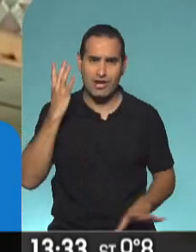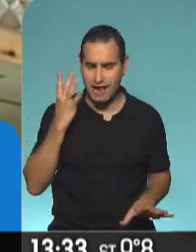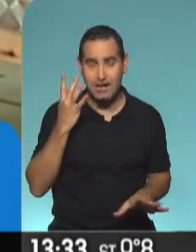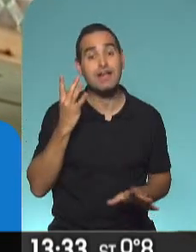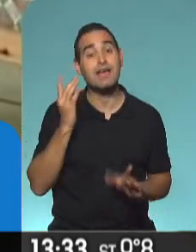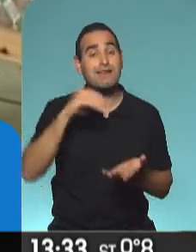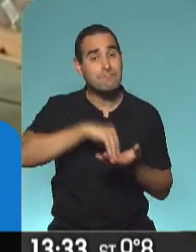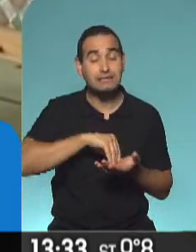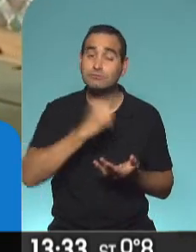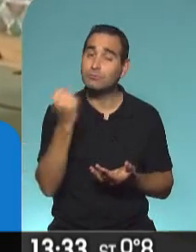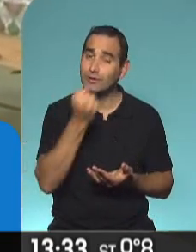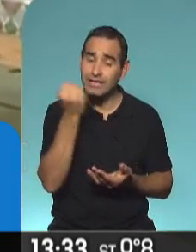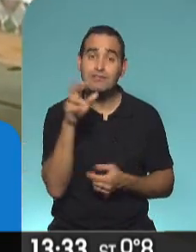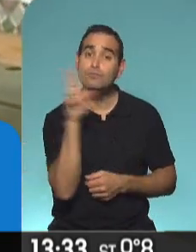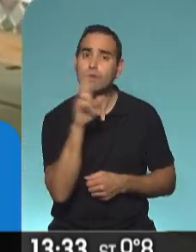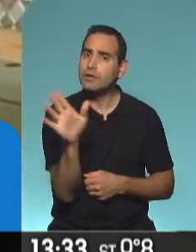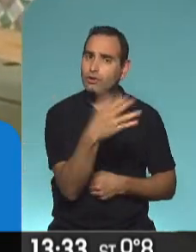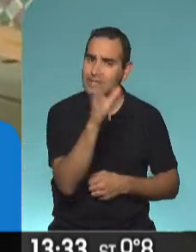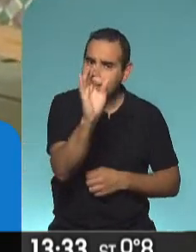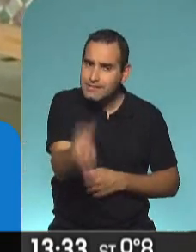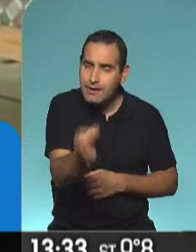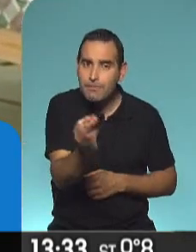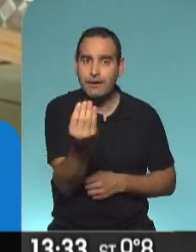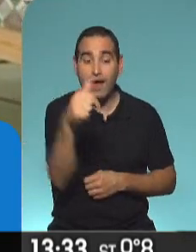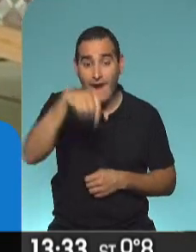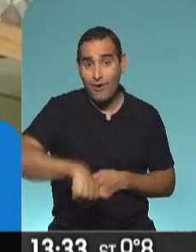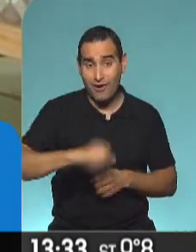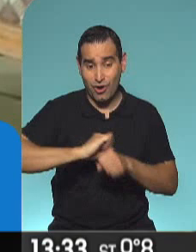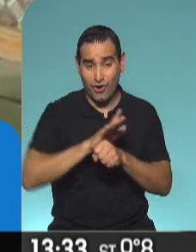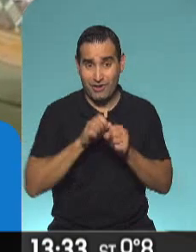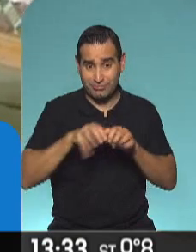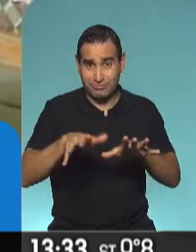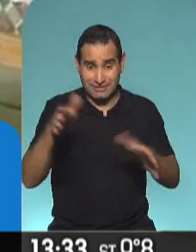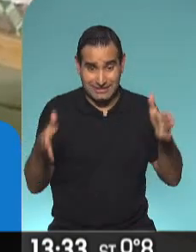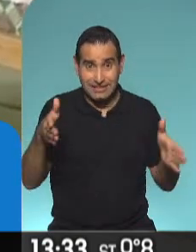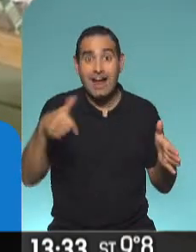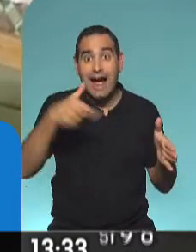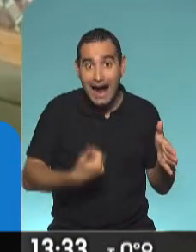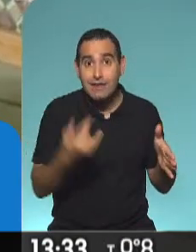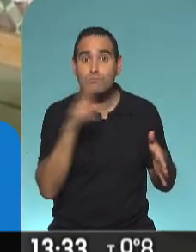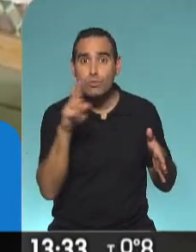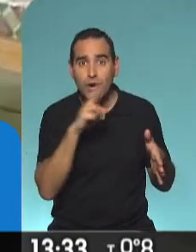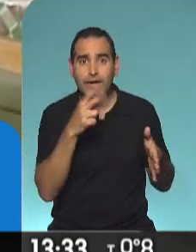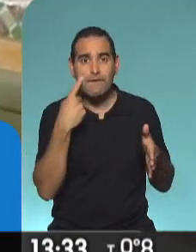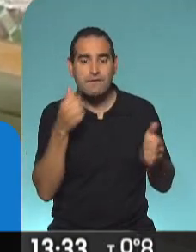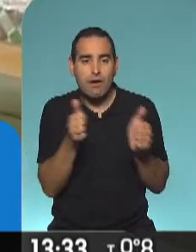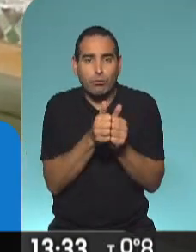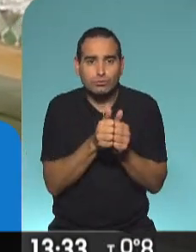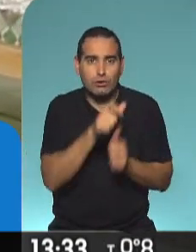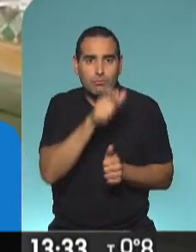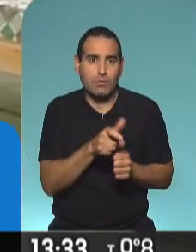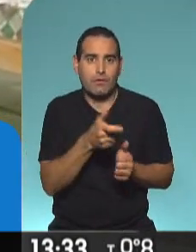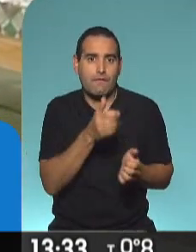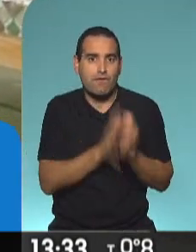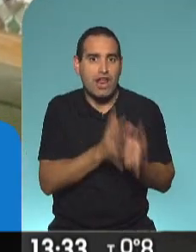algo que también es importante que todas las mujeres lo sepan, en el marco de esta pandemia quizás hay mujeres que están conviviendo con sus agresores. Eso era algo que a nosotros